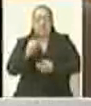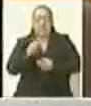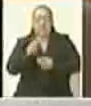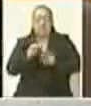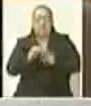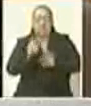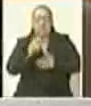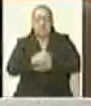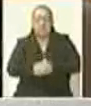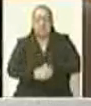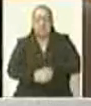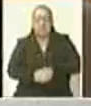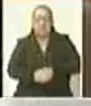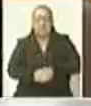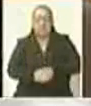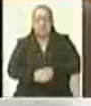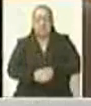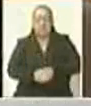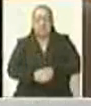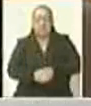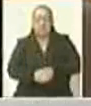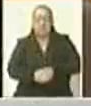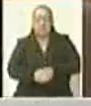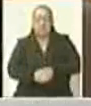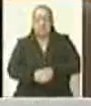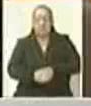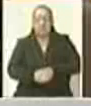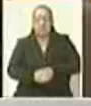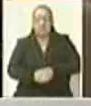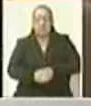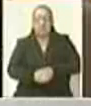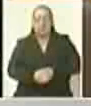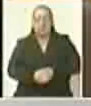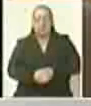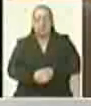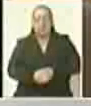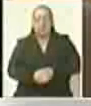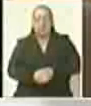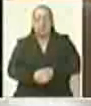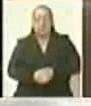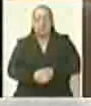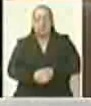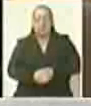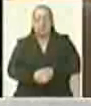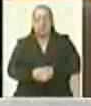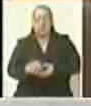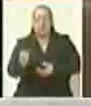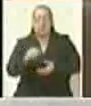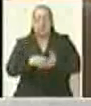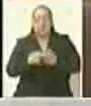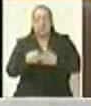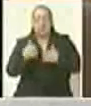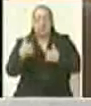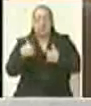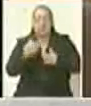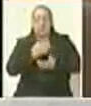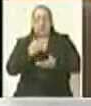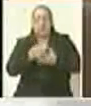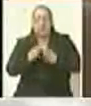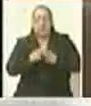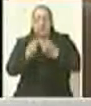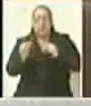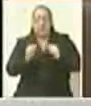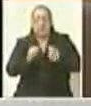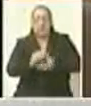cúbicos de agua. De romperse ese dique, supuesto, señor presidente, ocasionaría un gran